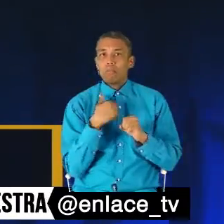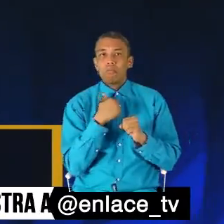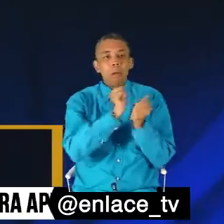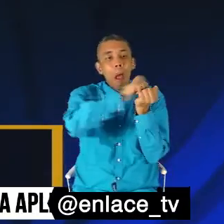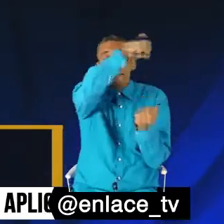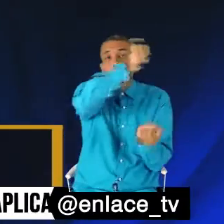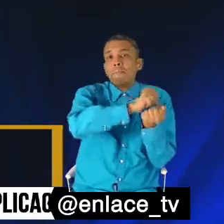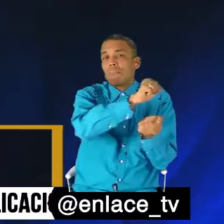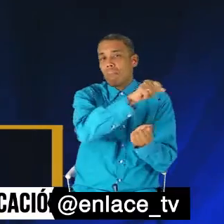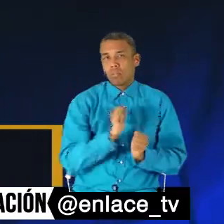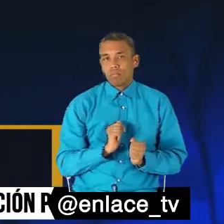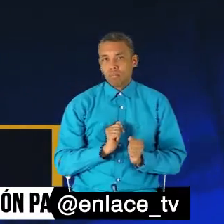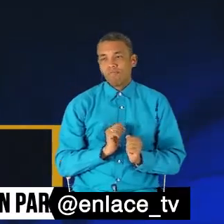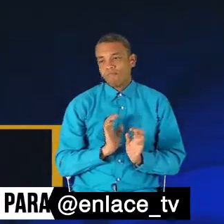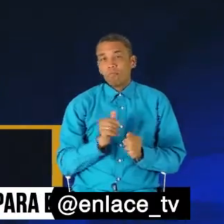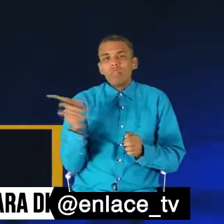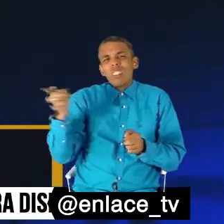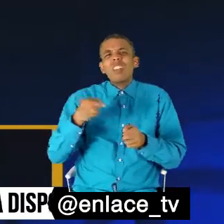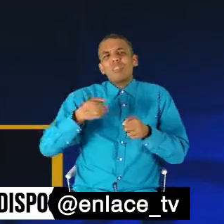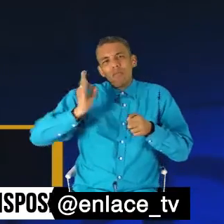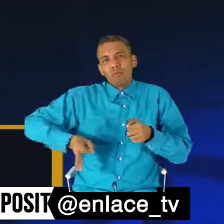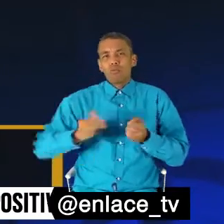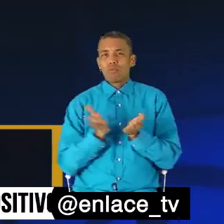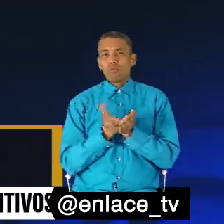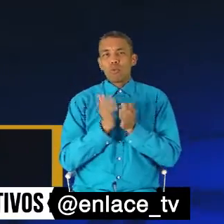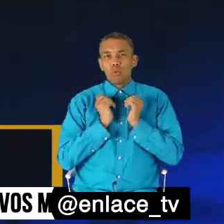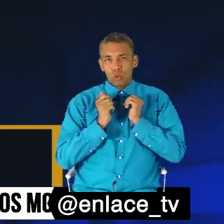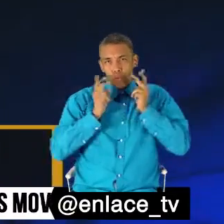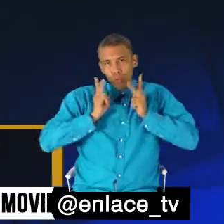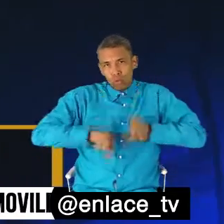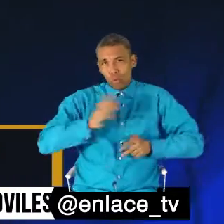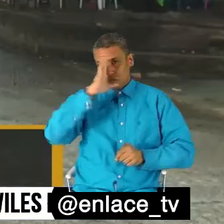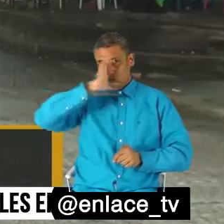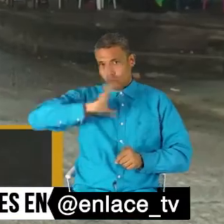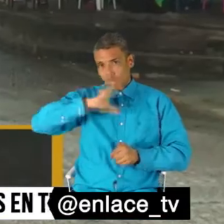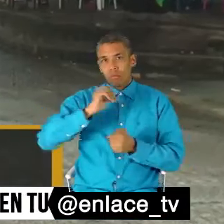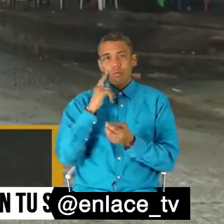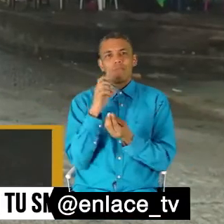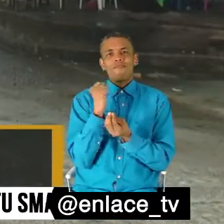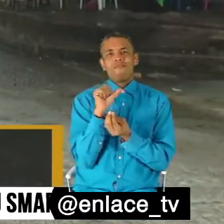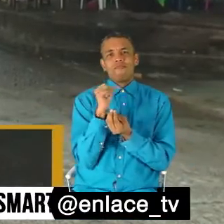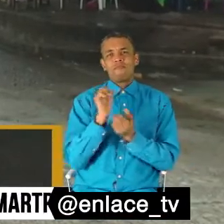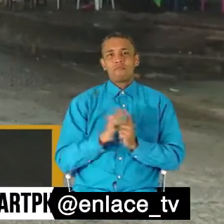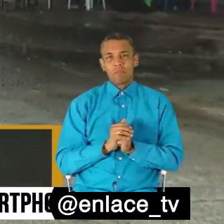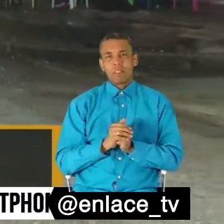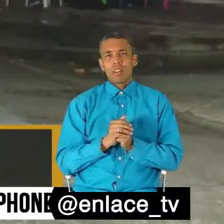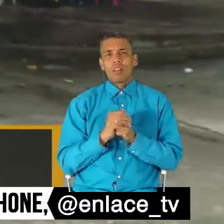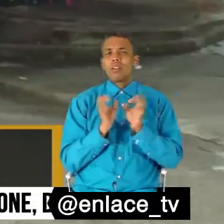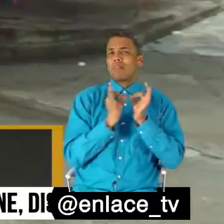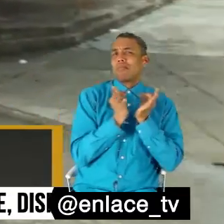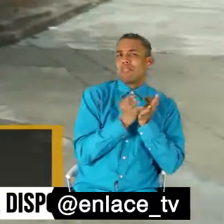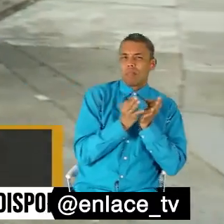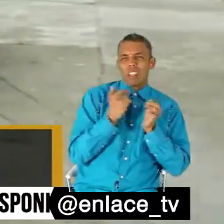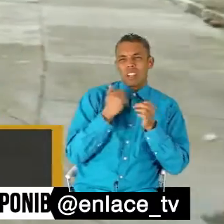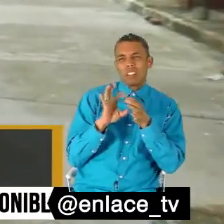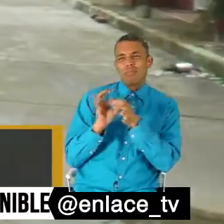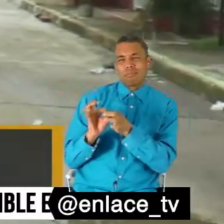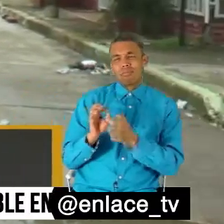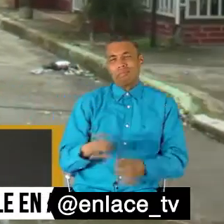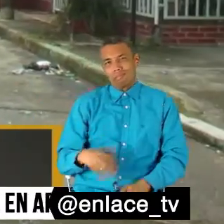era estudiante del Colegio José Prudencio Padilla CAS, donde cursaba décimo grado. Con profundo dolor, sus familiares preparan las exequias del